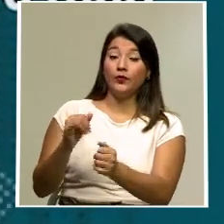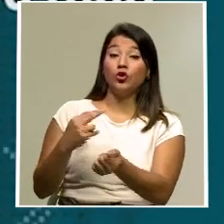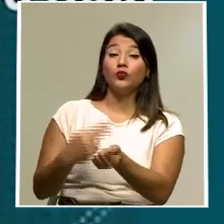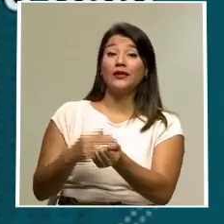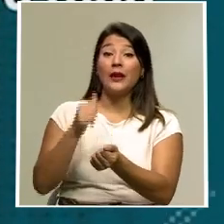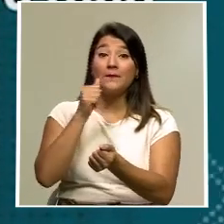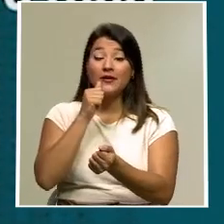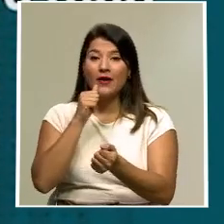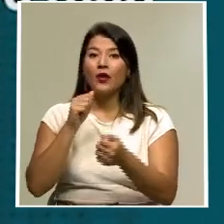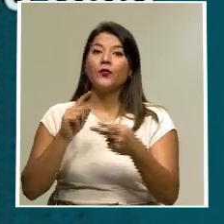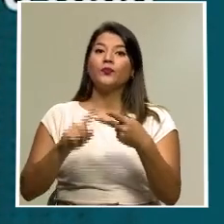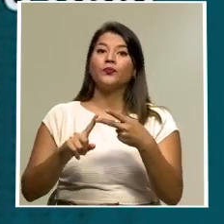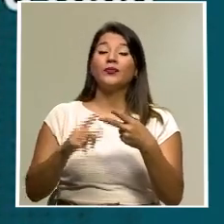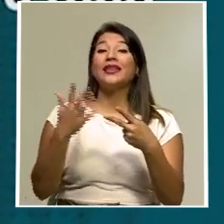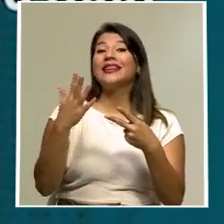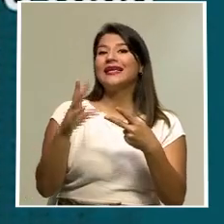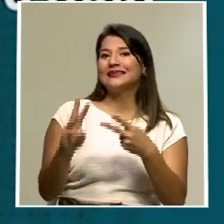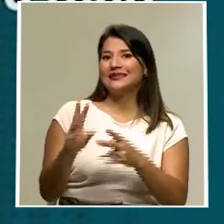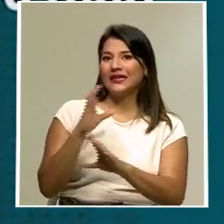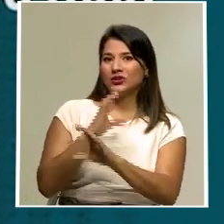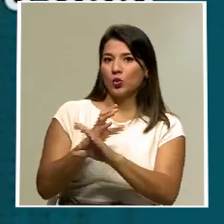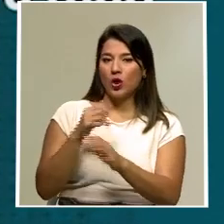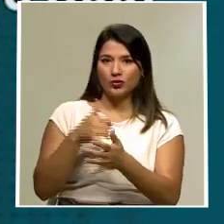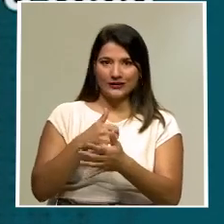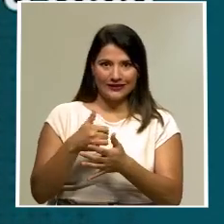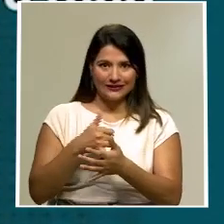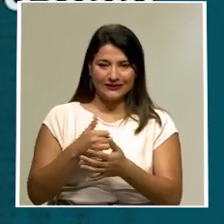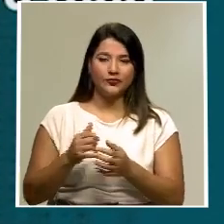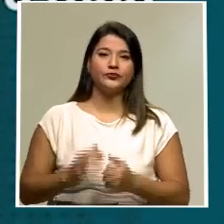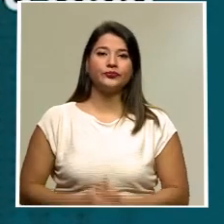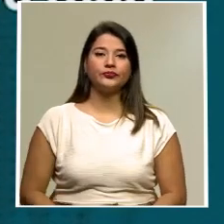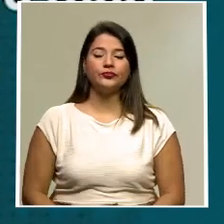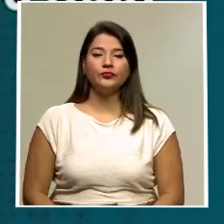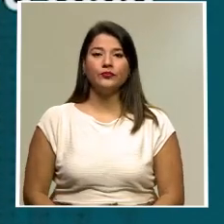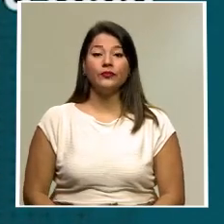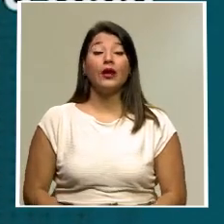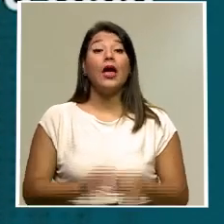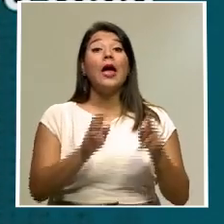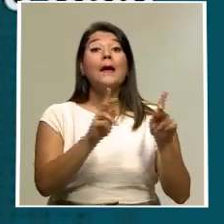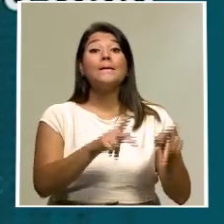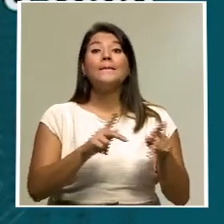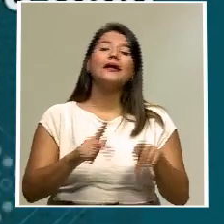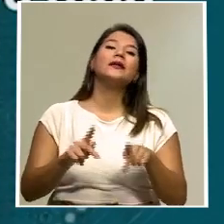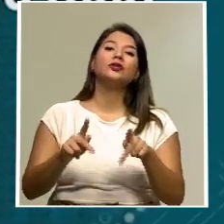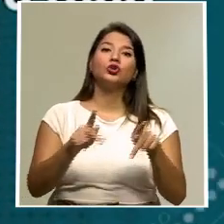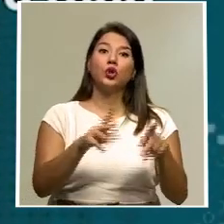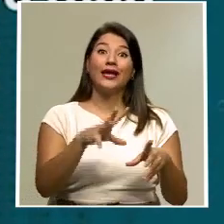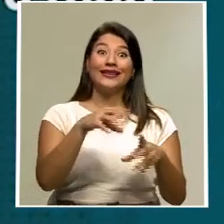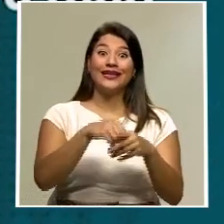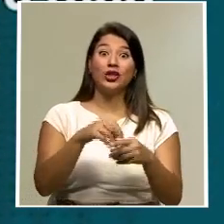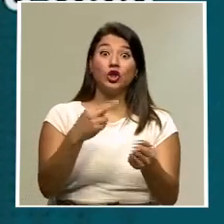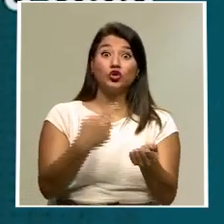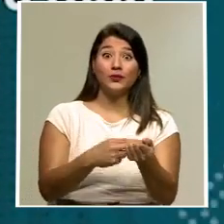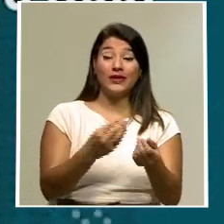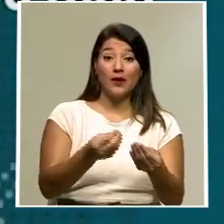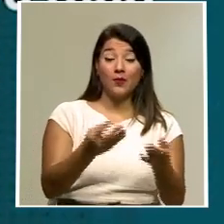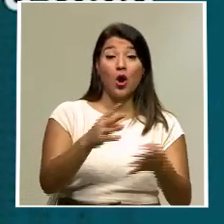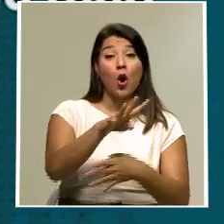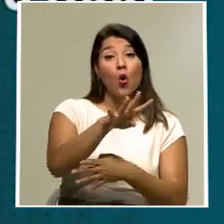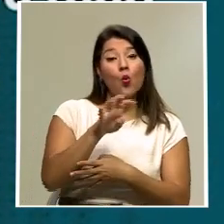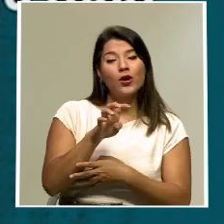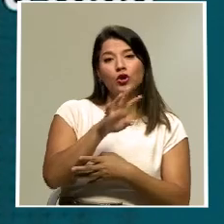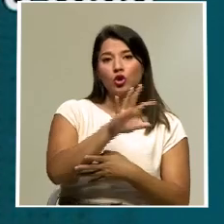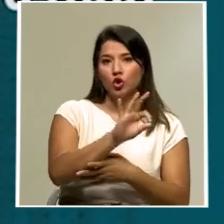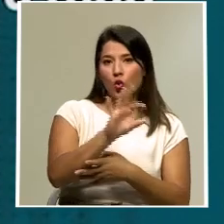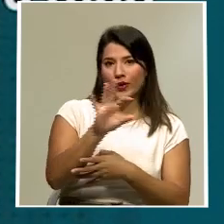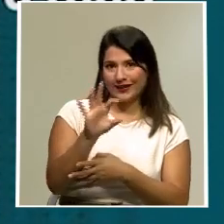ellos 16 permanecen en cuidados intensivos. En tanto, de los pacientes en el sistema público,